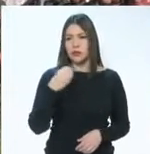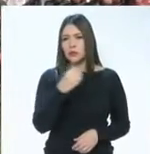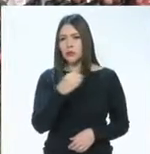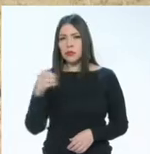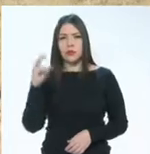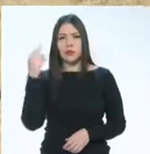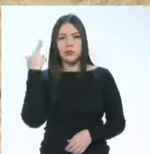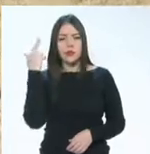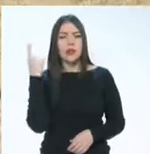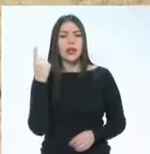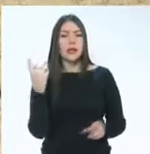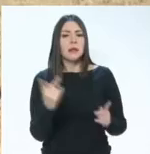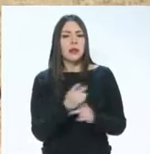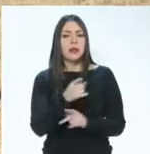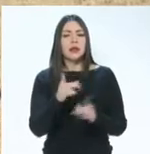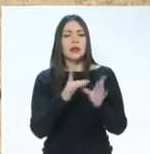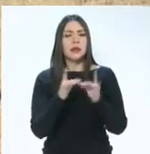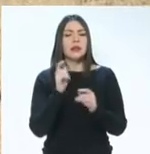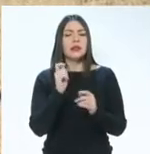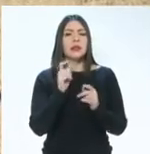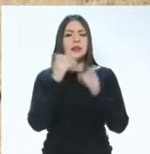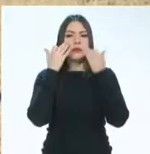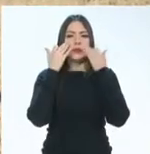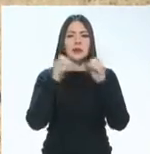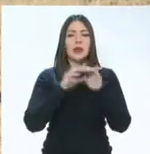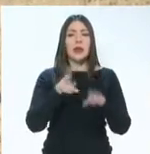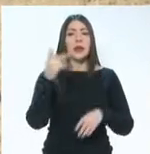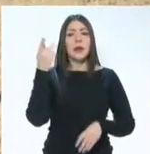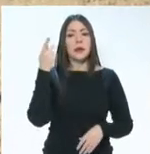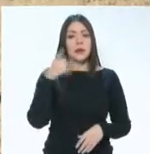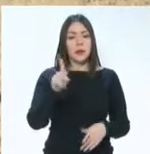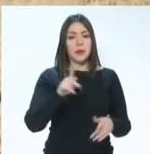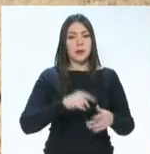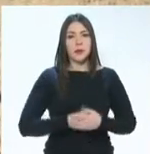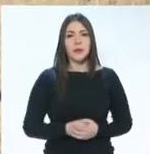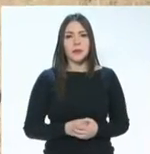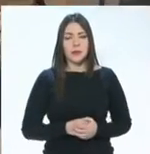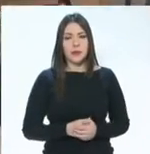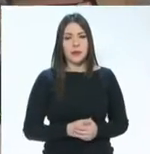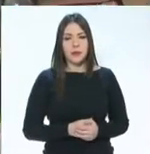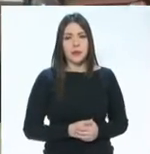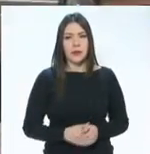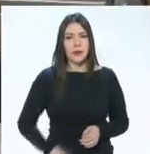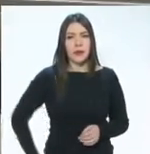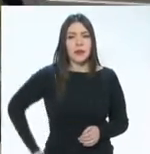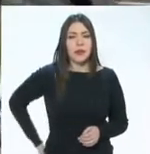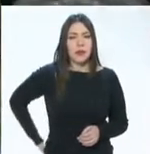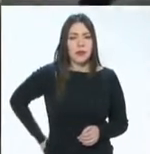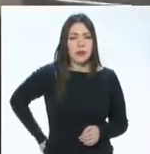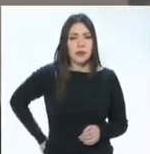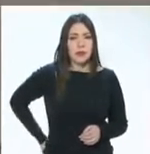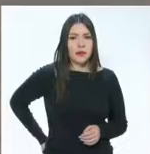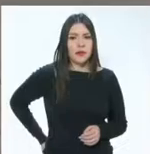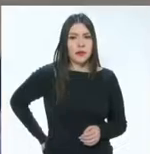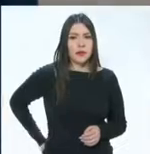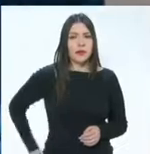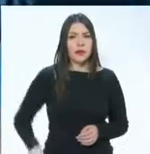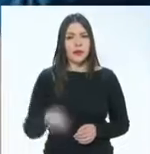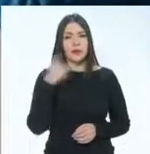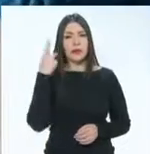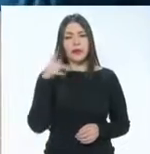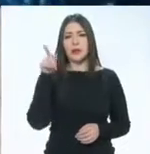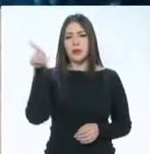las declaraciones a las que usted se refiere. Pero es facultad del presidente, eso creo que